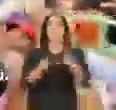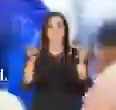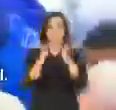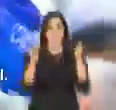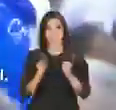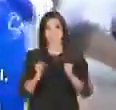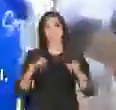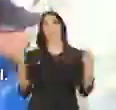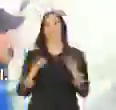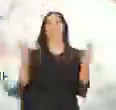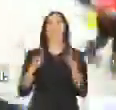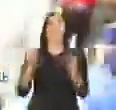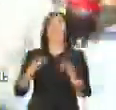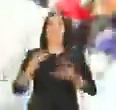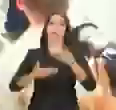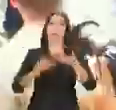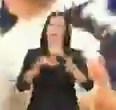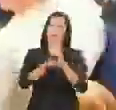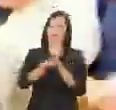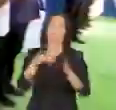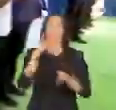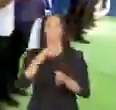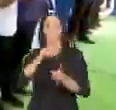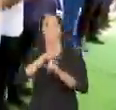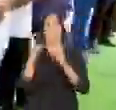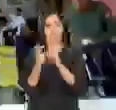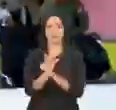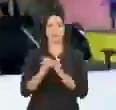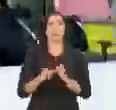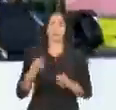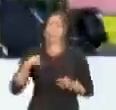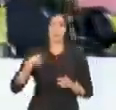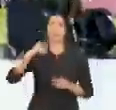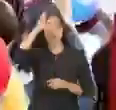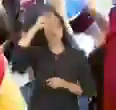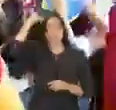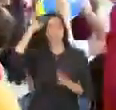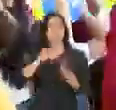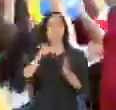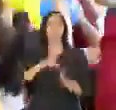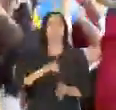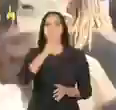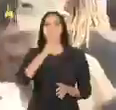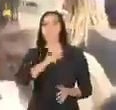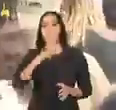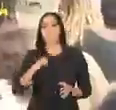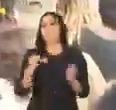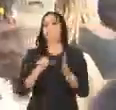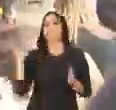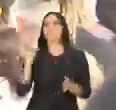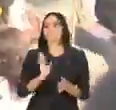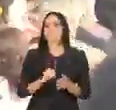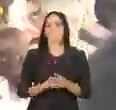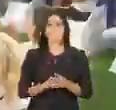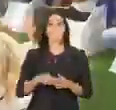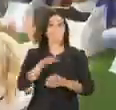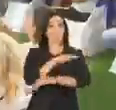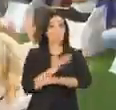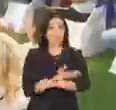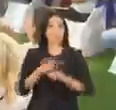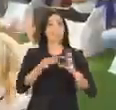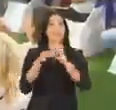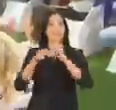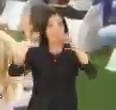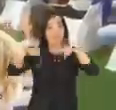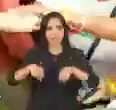de felicidad, prosperidad, progreso, en lo político, en lo cultural. Tengamos conciencia de dónde estamos, quiénes somos, de dónde venimos, de la